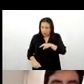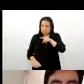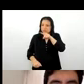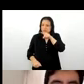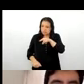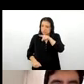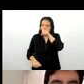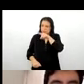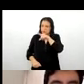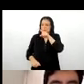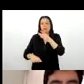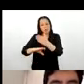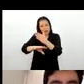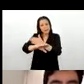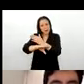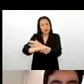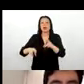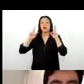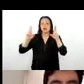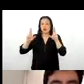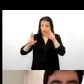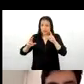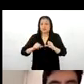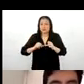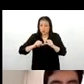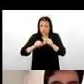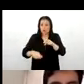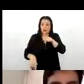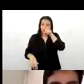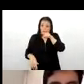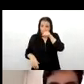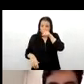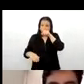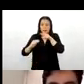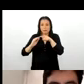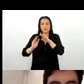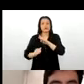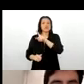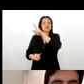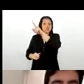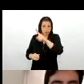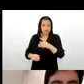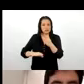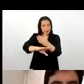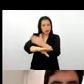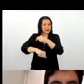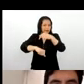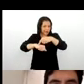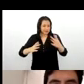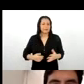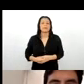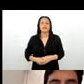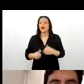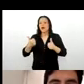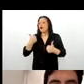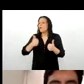esperamos que esta tendencia también mejore con el tiempo. ¿Qué hemos